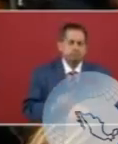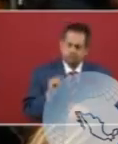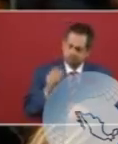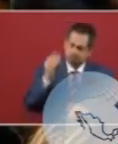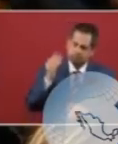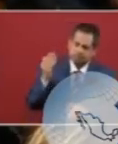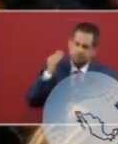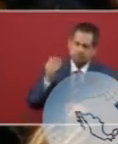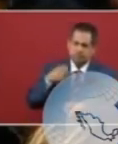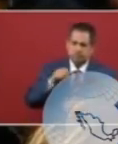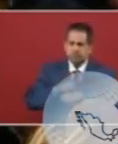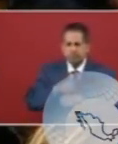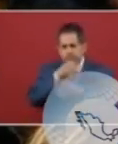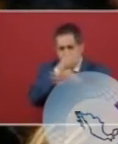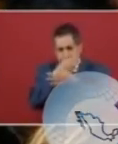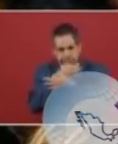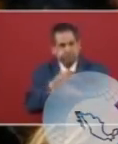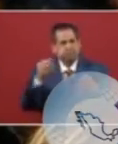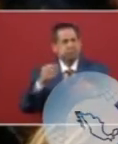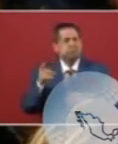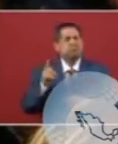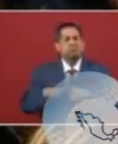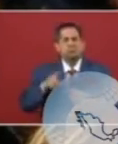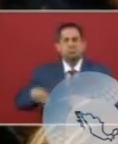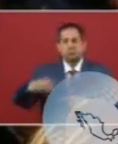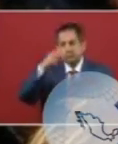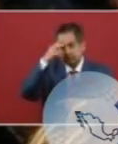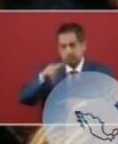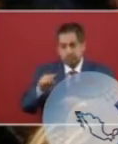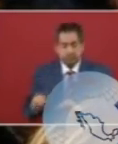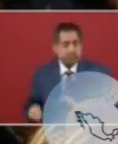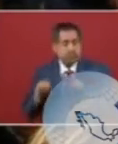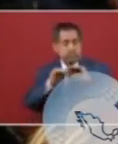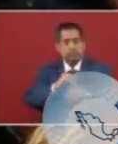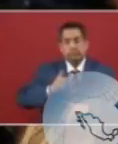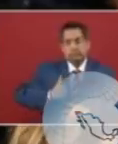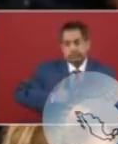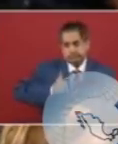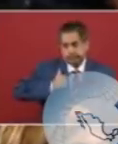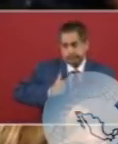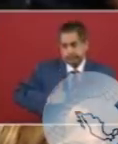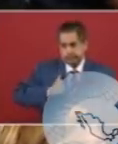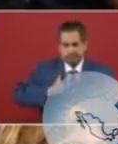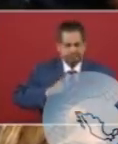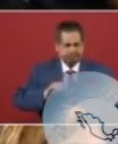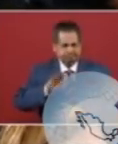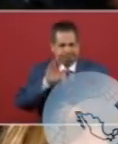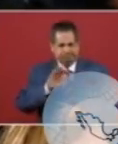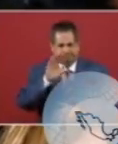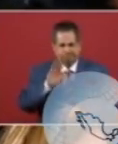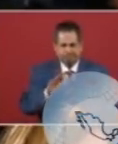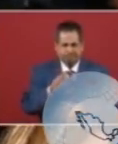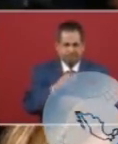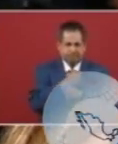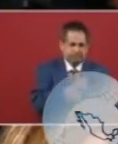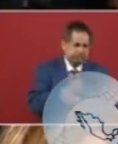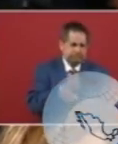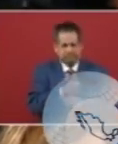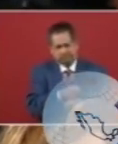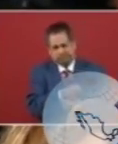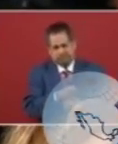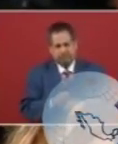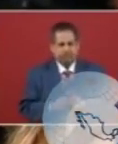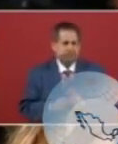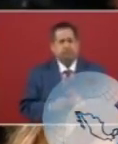semanas atrás se dé a conocer que un grupo de mexicanos estaba laborando en canadá de manera casi en esclavitud este